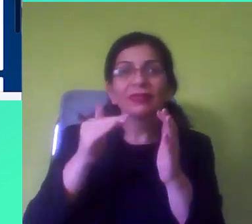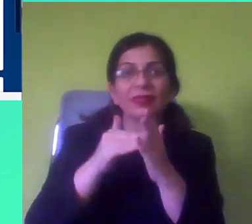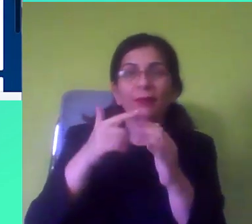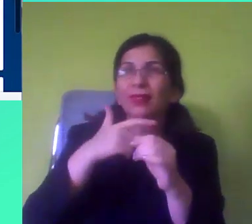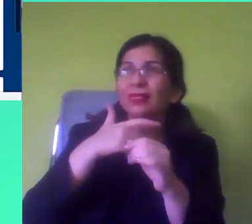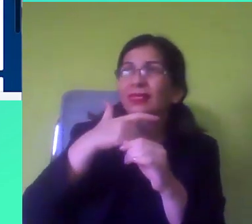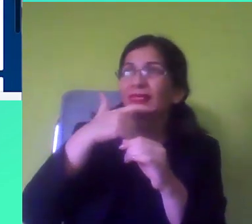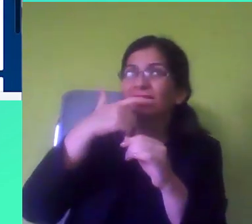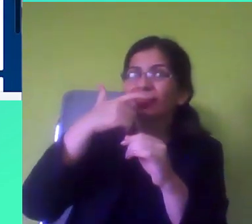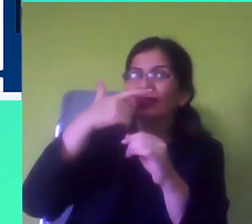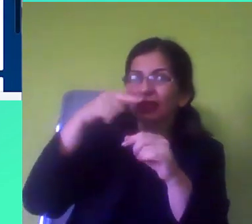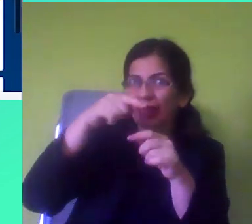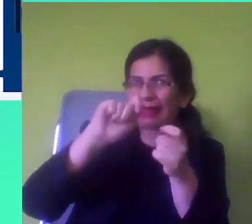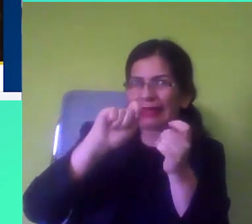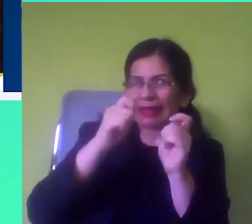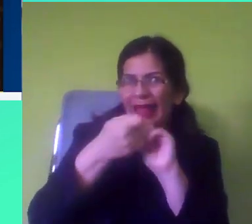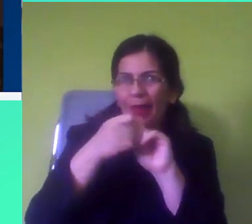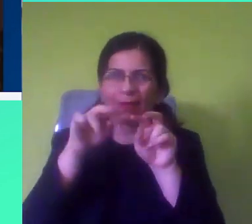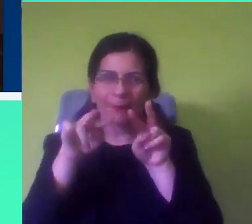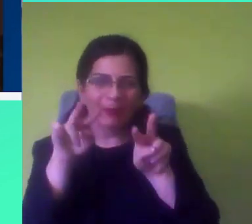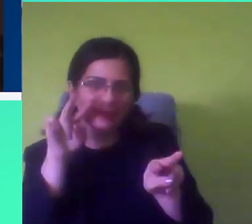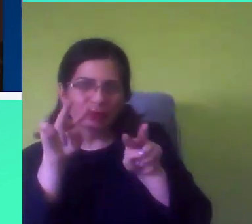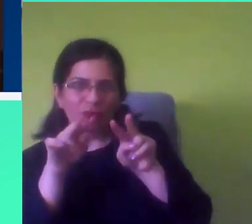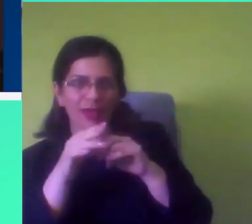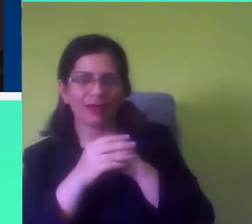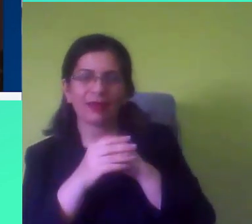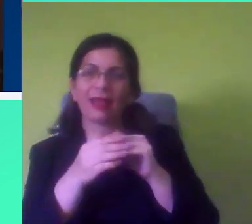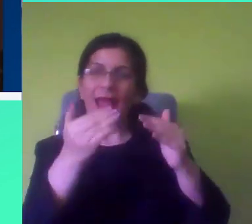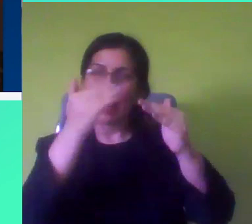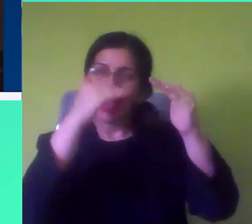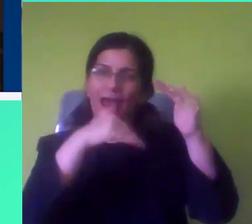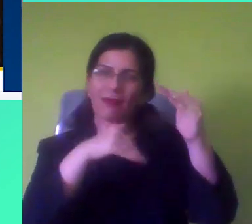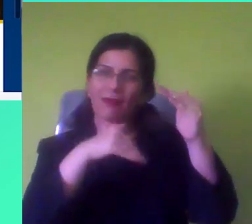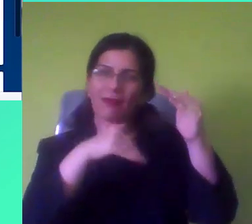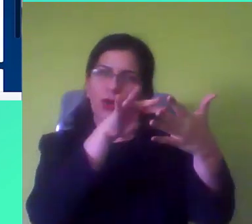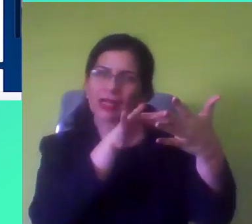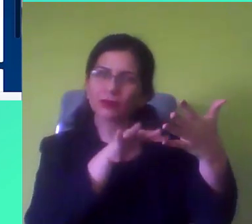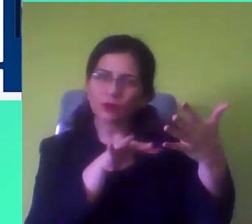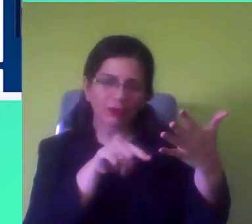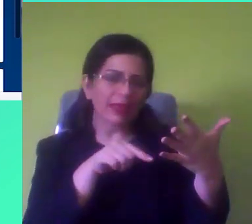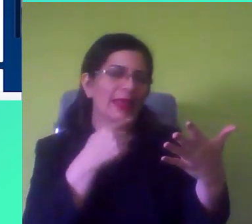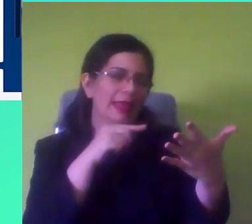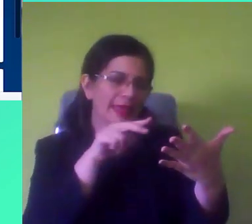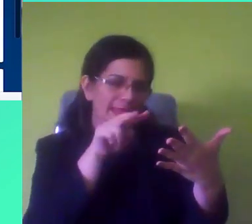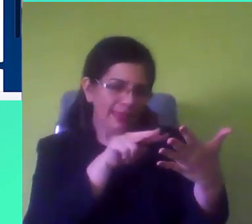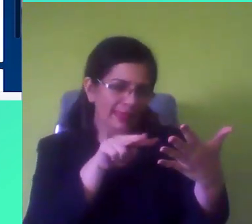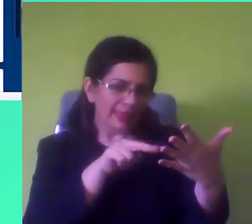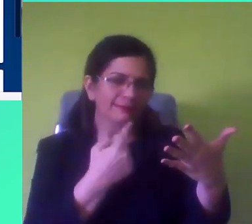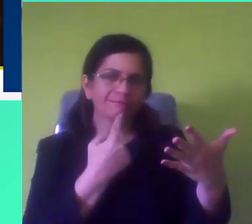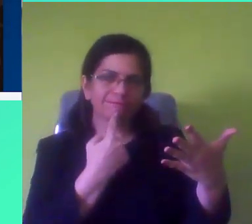reaccionan a los cambios de temperatura. Y abajo hay un texto que explica un poco justamente cómo es